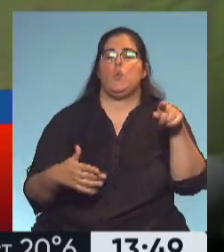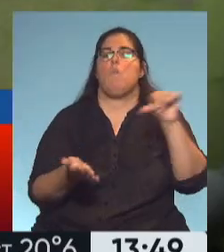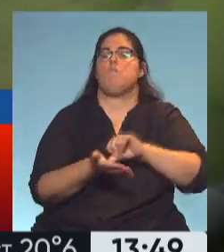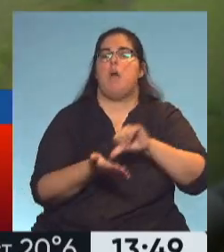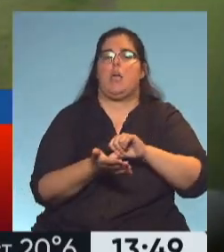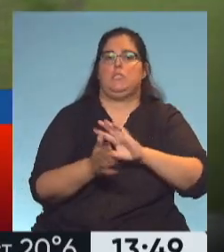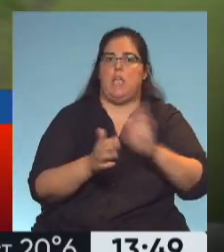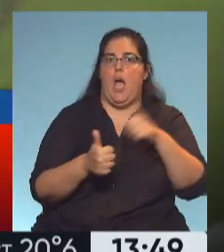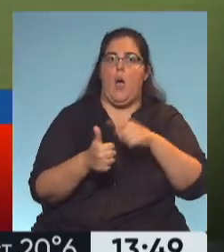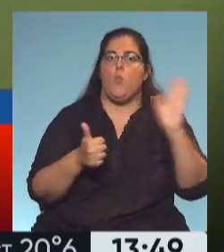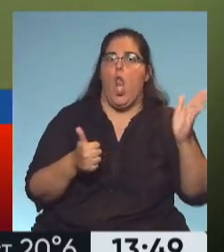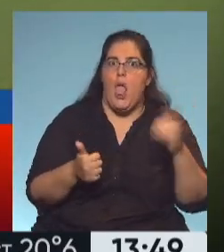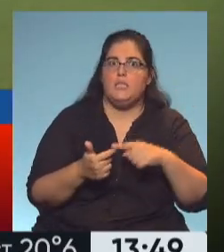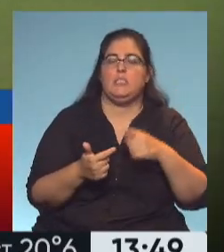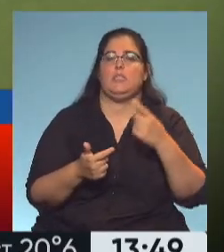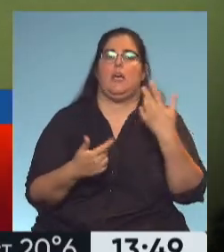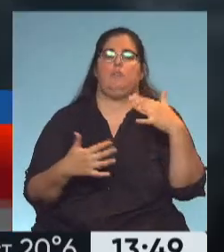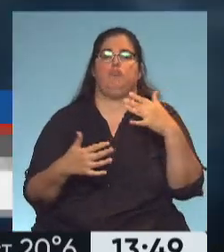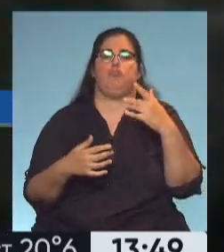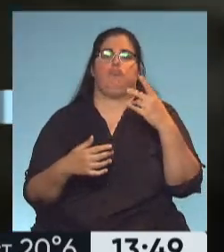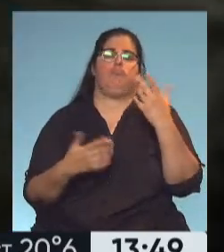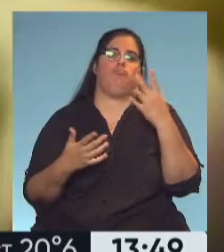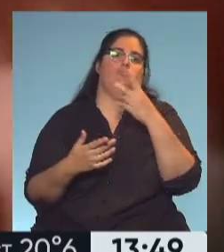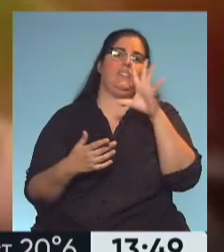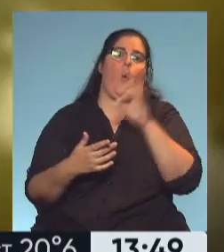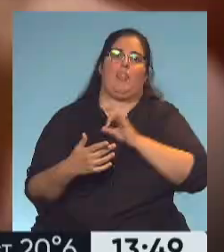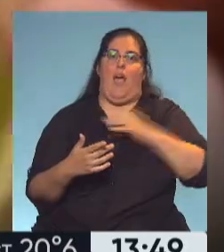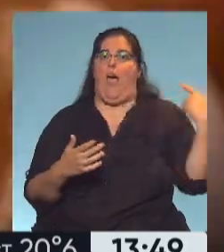la violencia desde hace más de medio siglo.